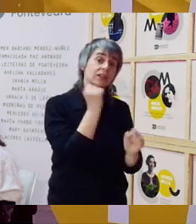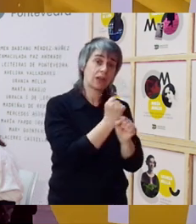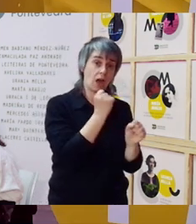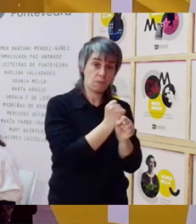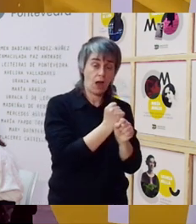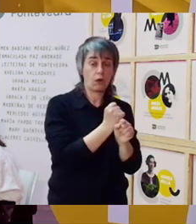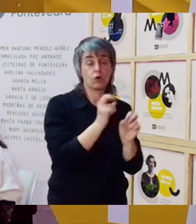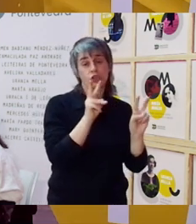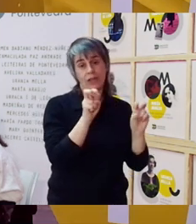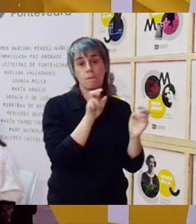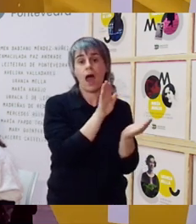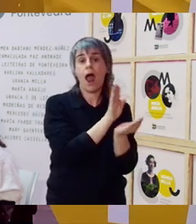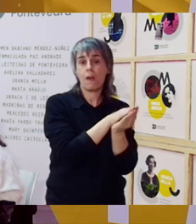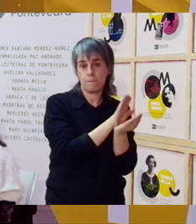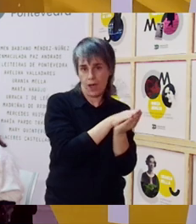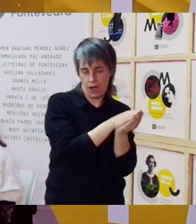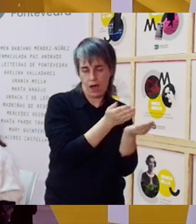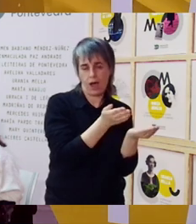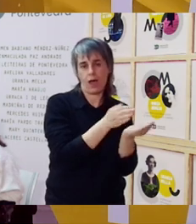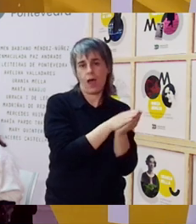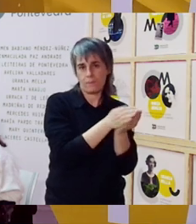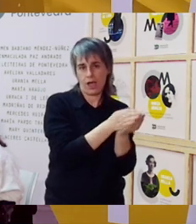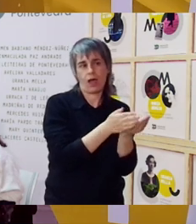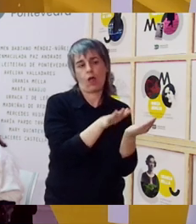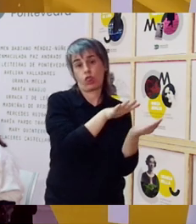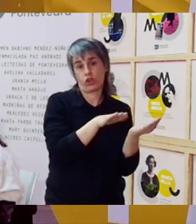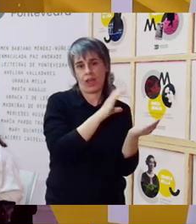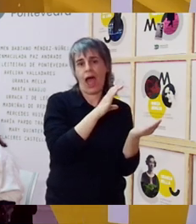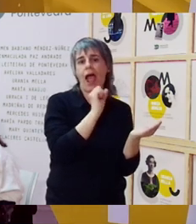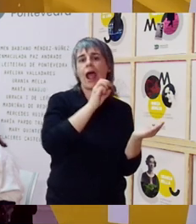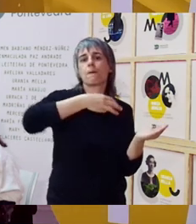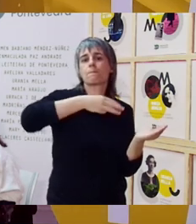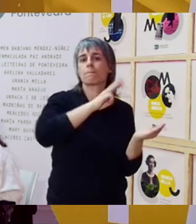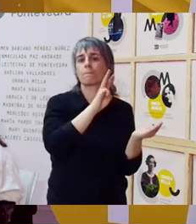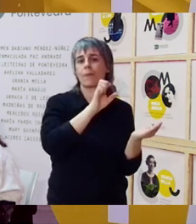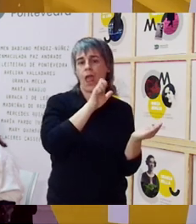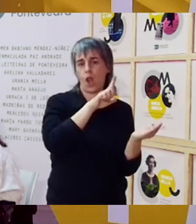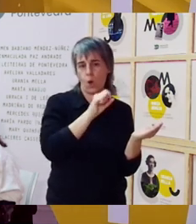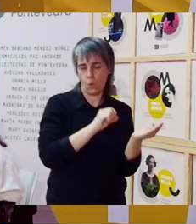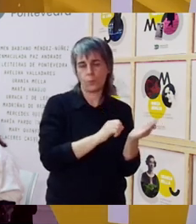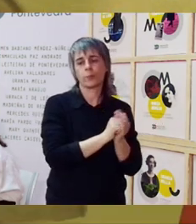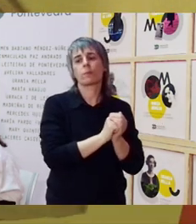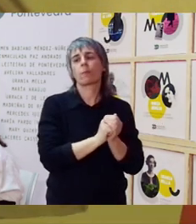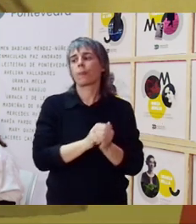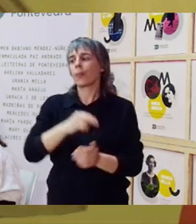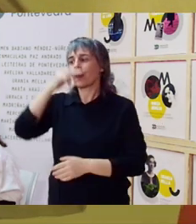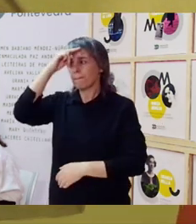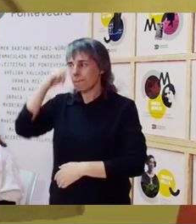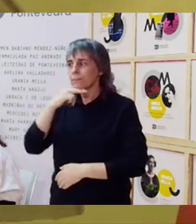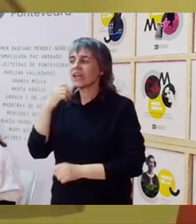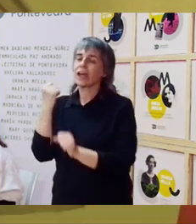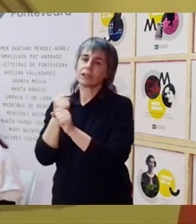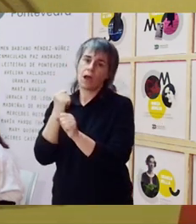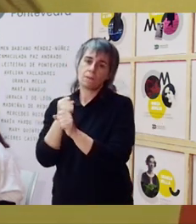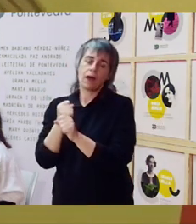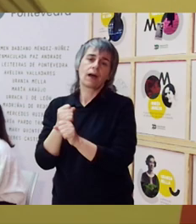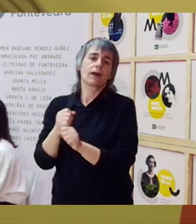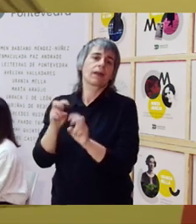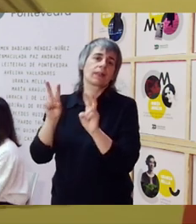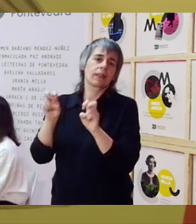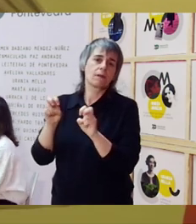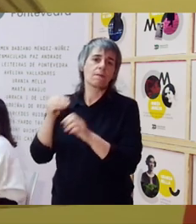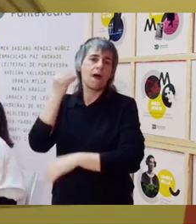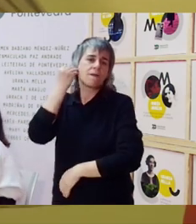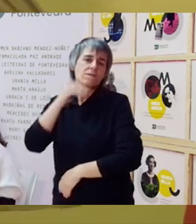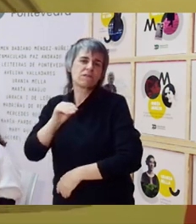nas ameixas, en Campelo. Meu pai traballaba en cousas de frigoríficos.